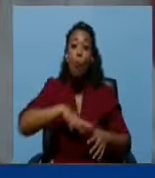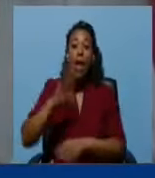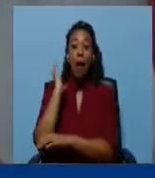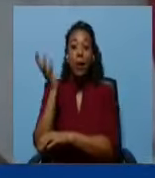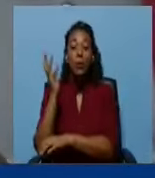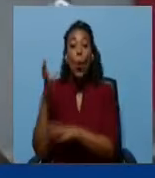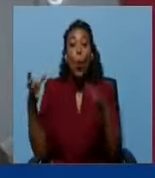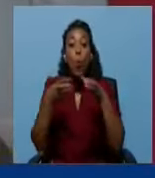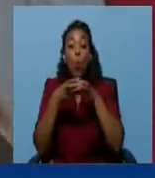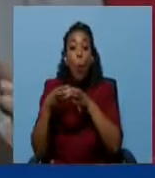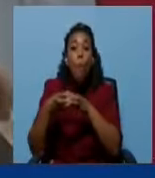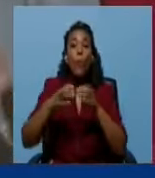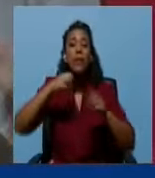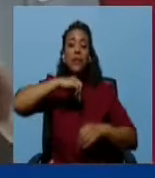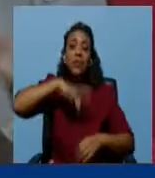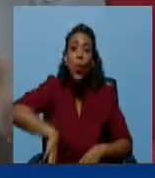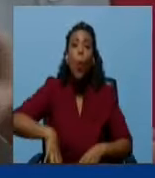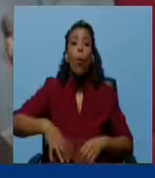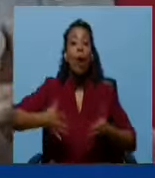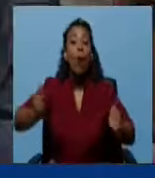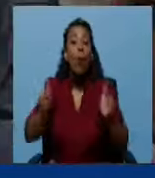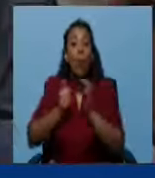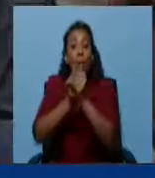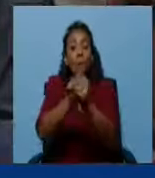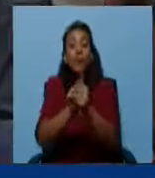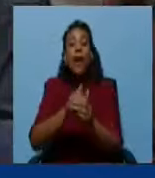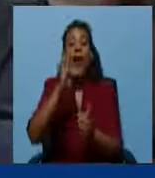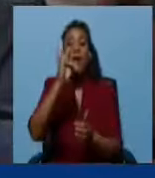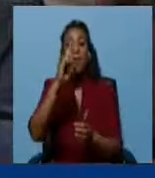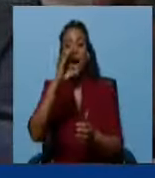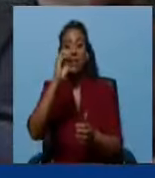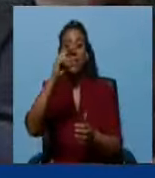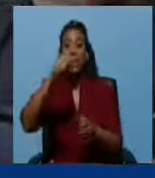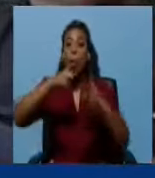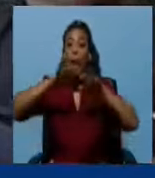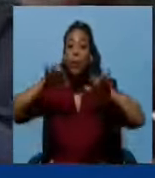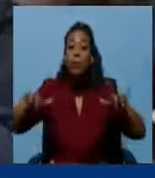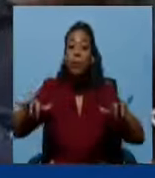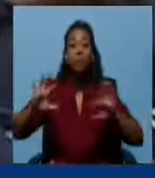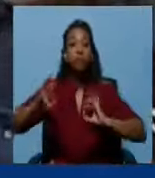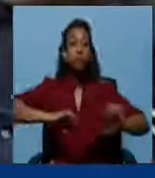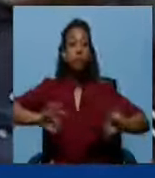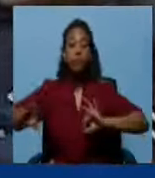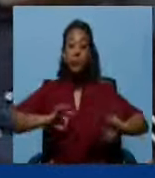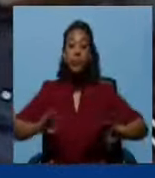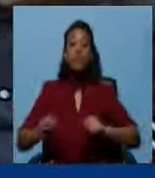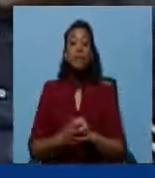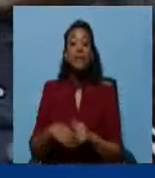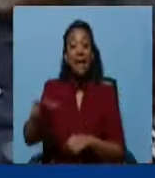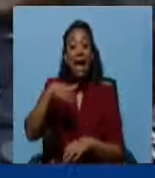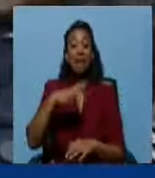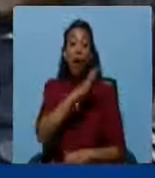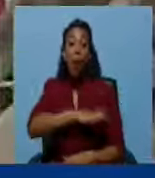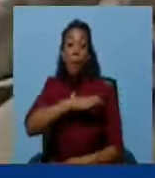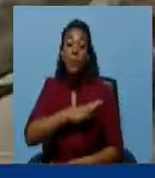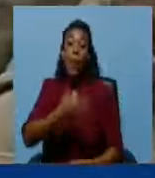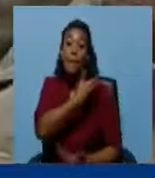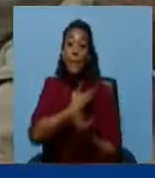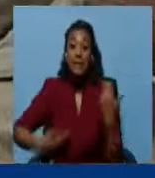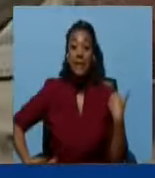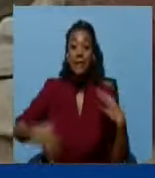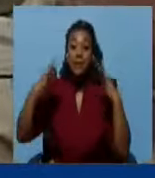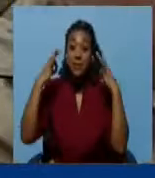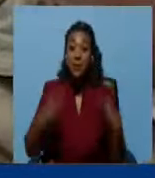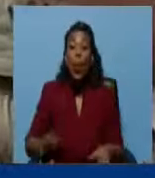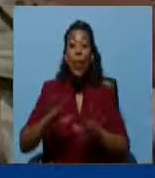del Bloque Histórico y al compañero Francisco Amelías como secretario ejecutivo de esta comisión presidencial